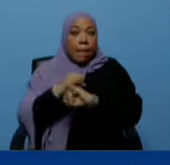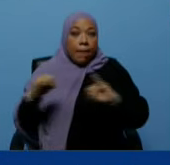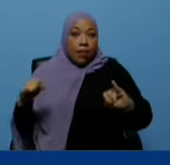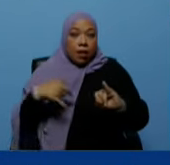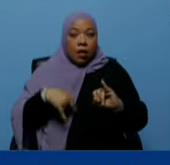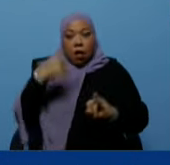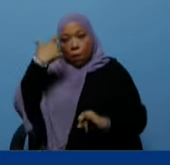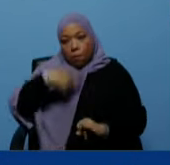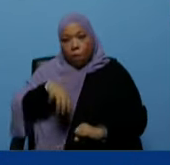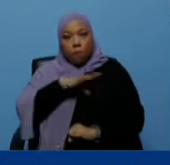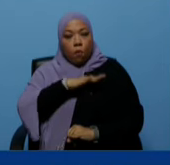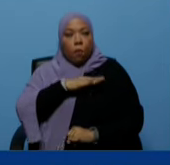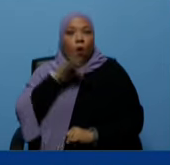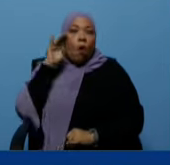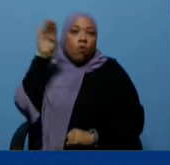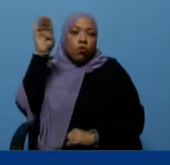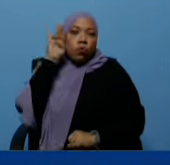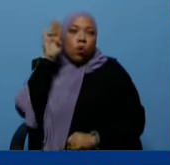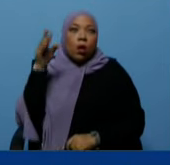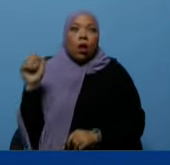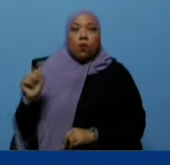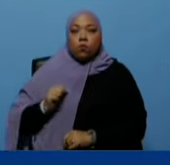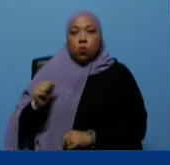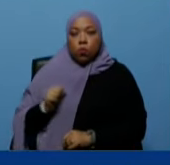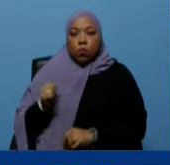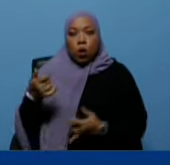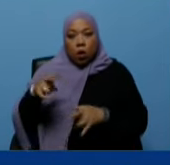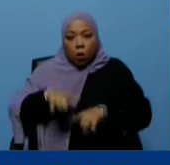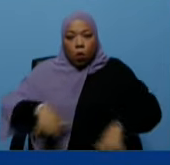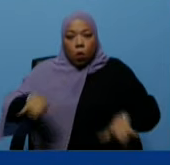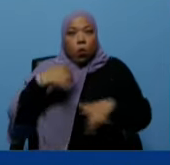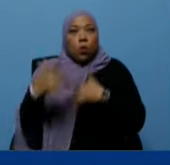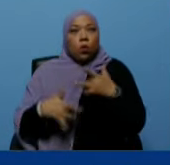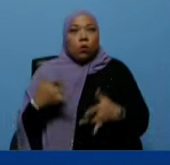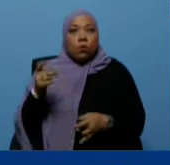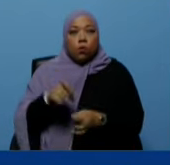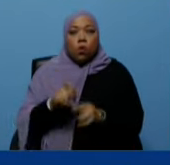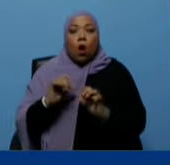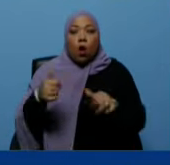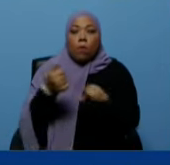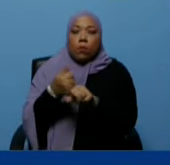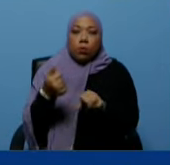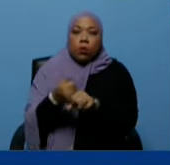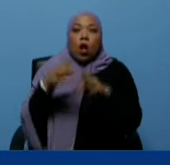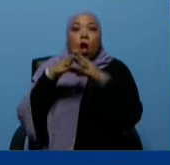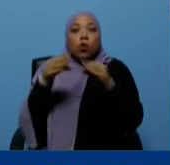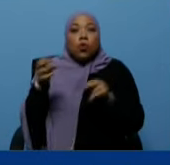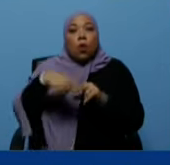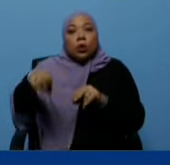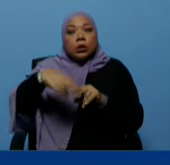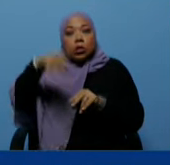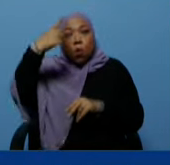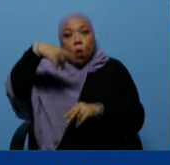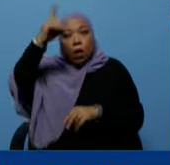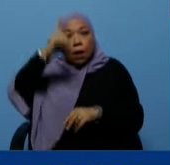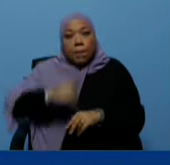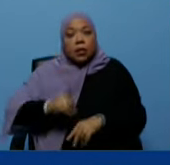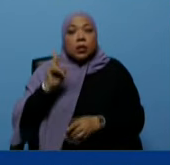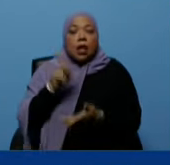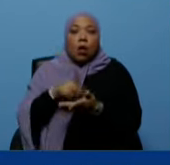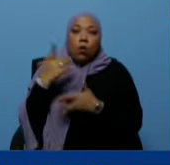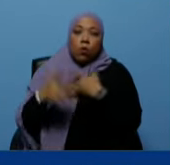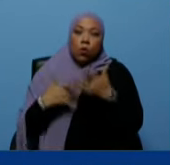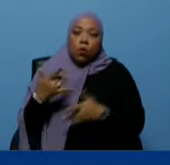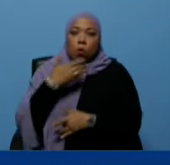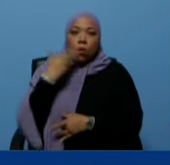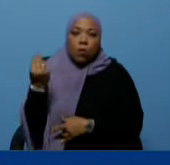quiero decir, aprovechar la oportunidad de decir que este centro tiene que ser un centro piloto para toda Venezuela, porque